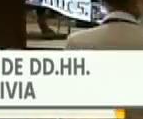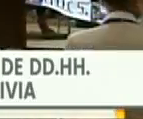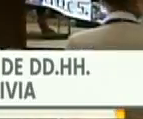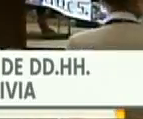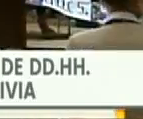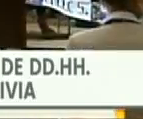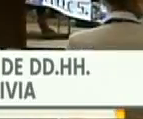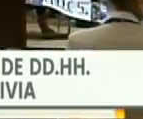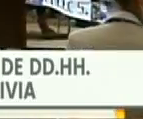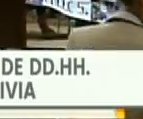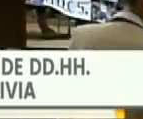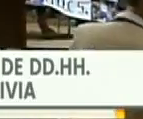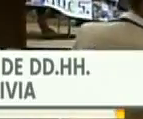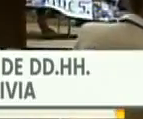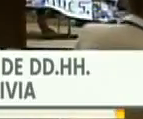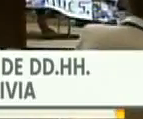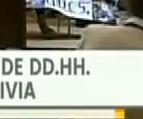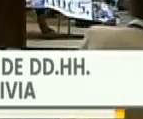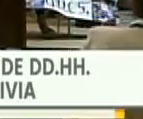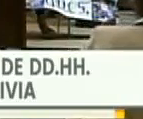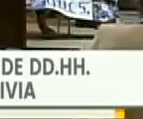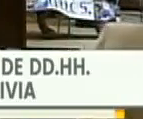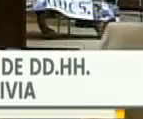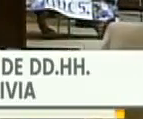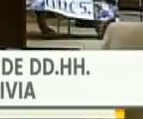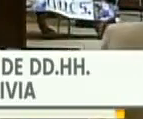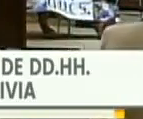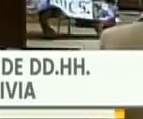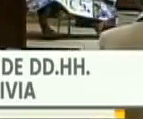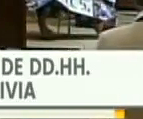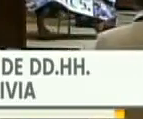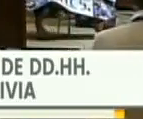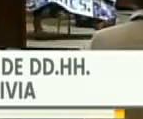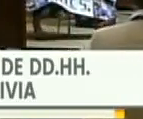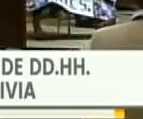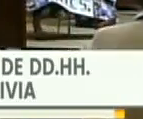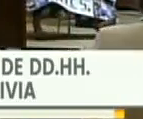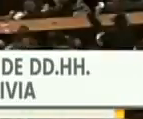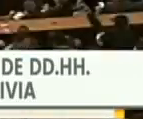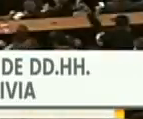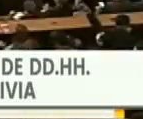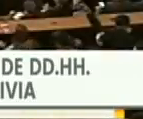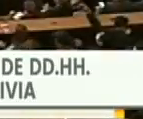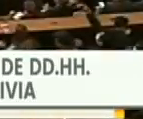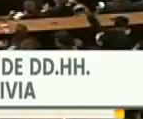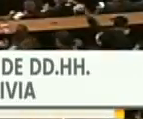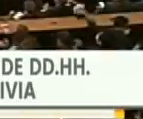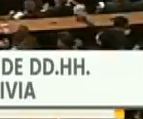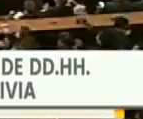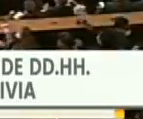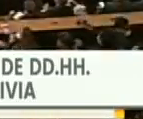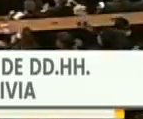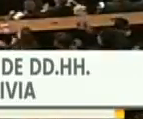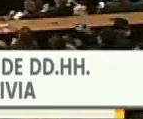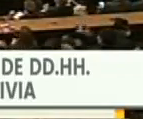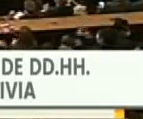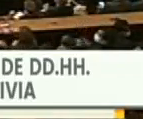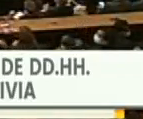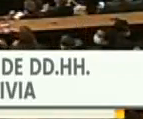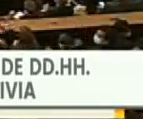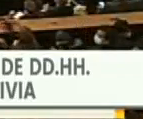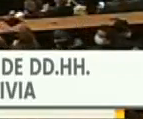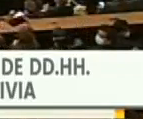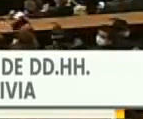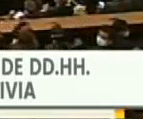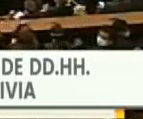Agradecimiento especial por su participación en este acto a las víctimas familiares de las masacres en